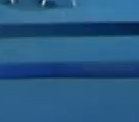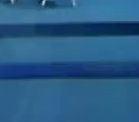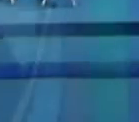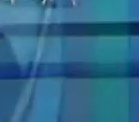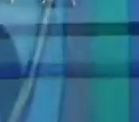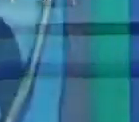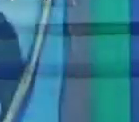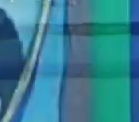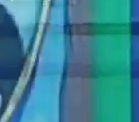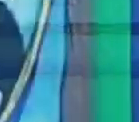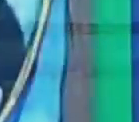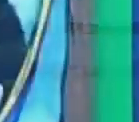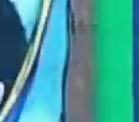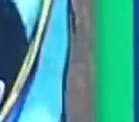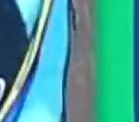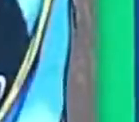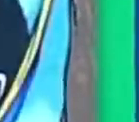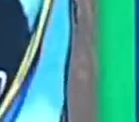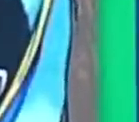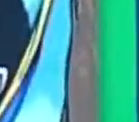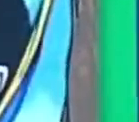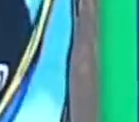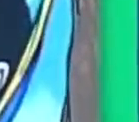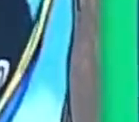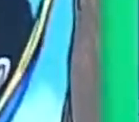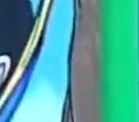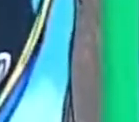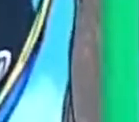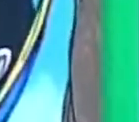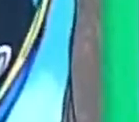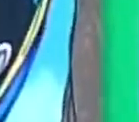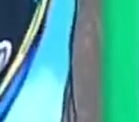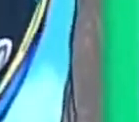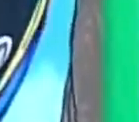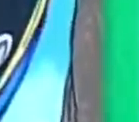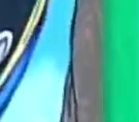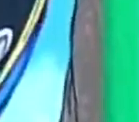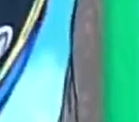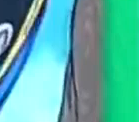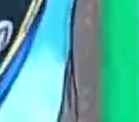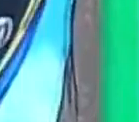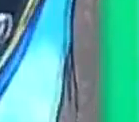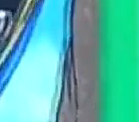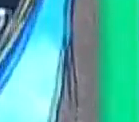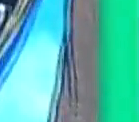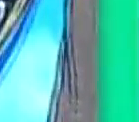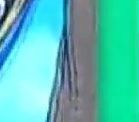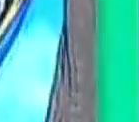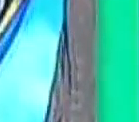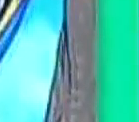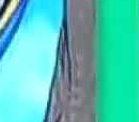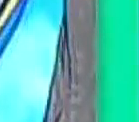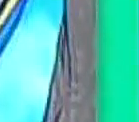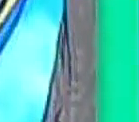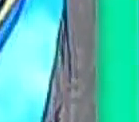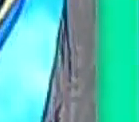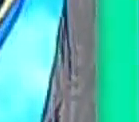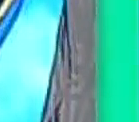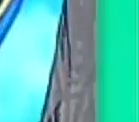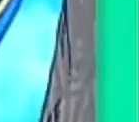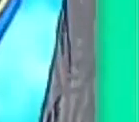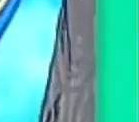bilingüe a propósito de este encuentro que se Está realizando en este importante punto de la ciudad de Caracas